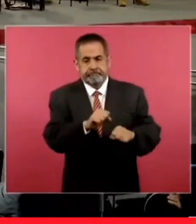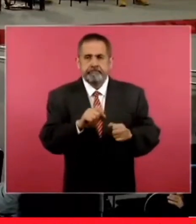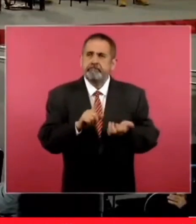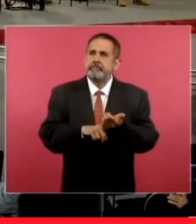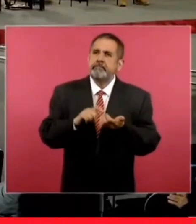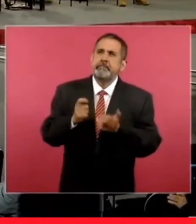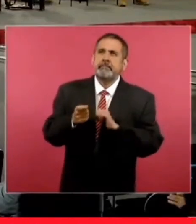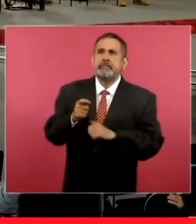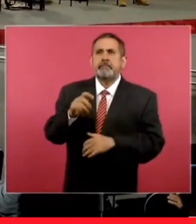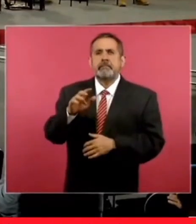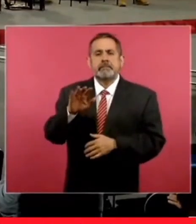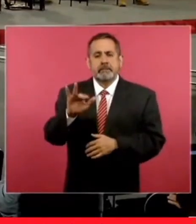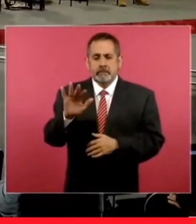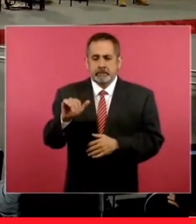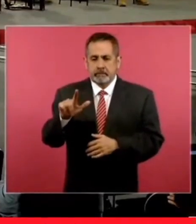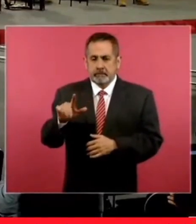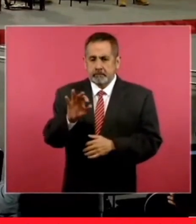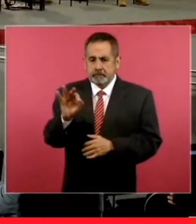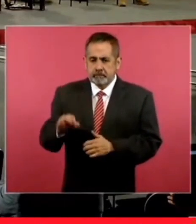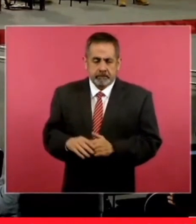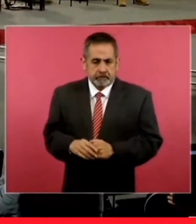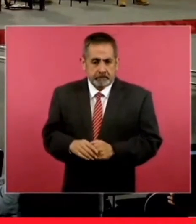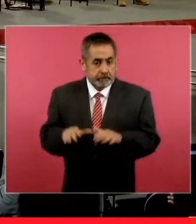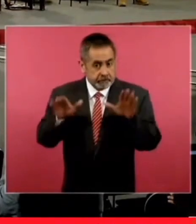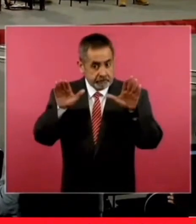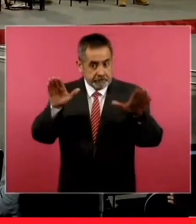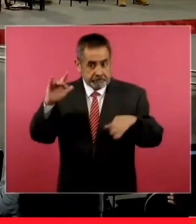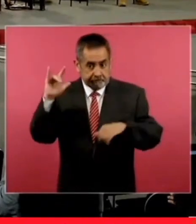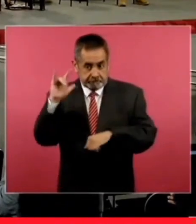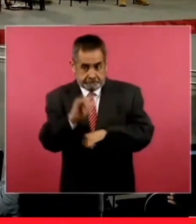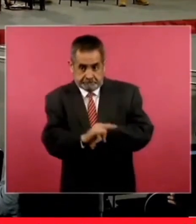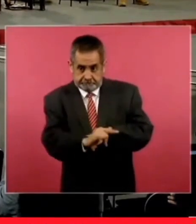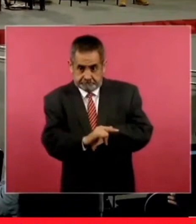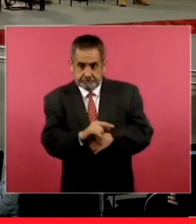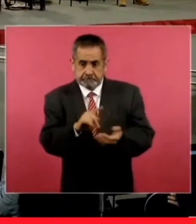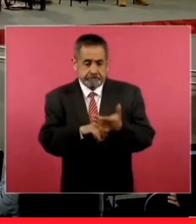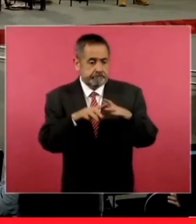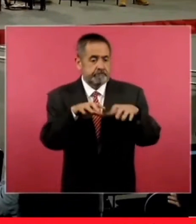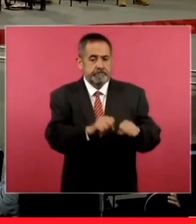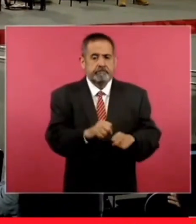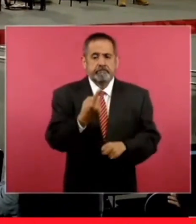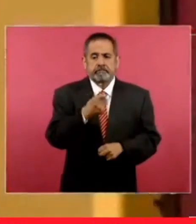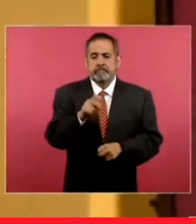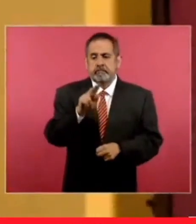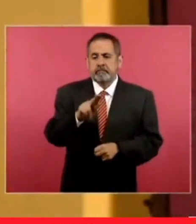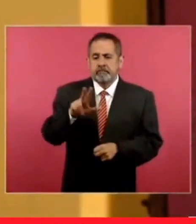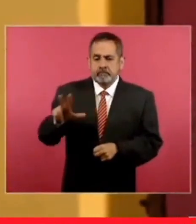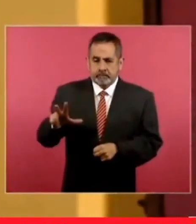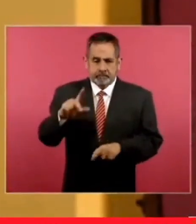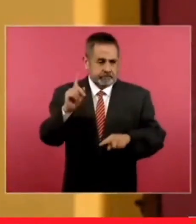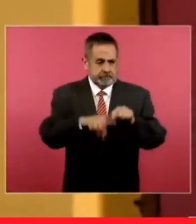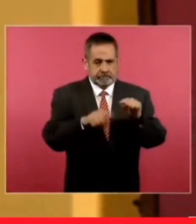siete por ciento en aeronaves ciento ochenta y ocho aseguradas en administración la guardia nacional